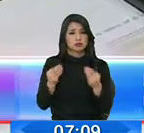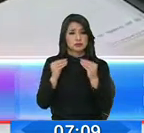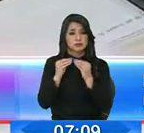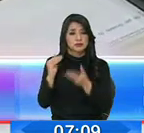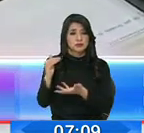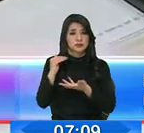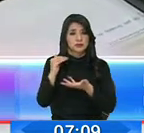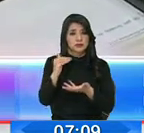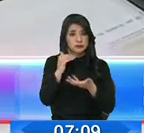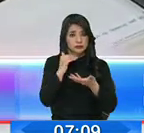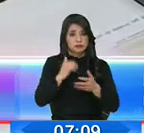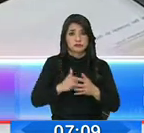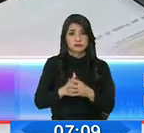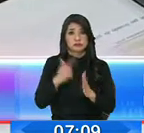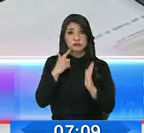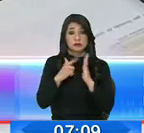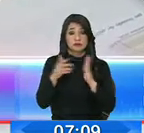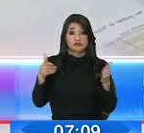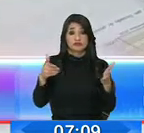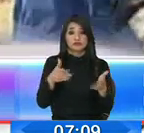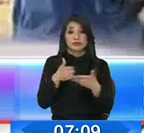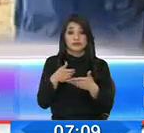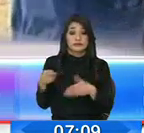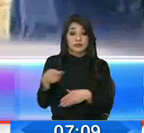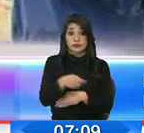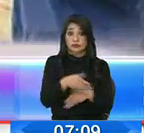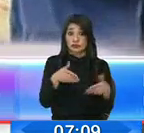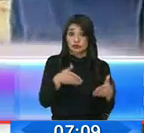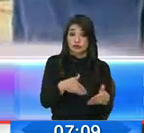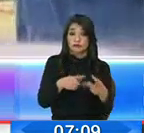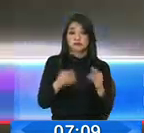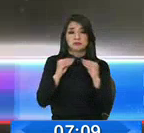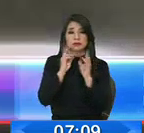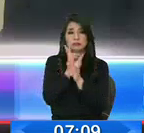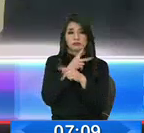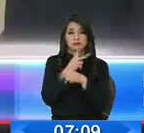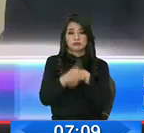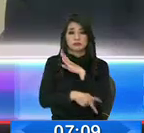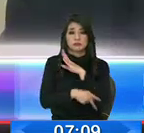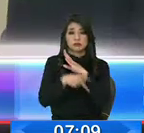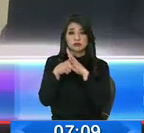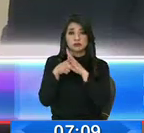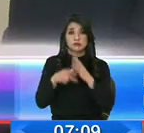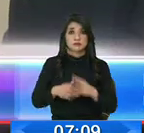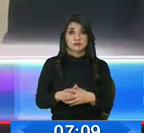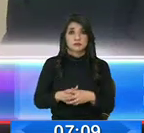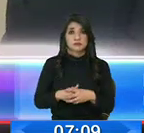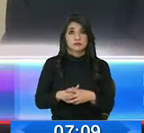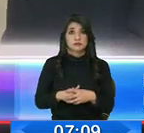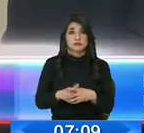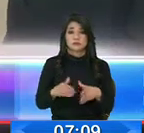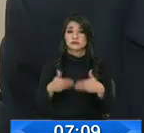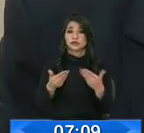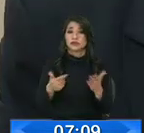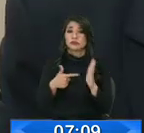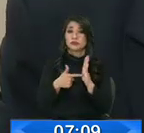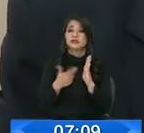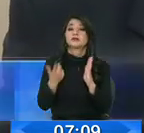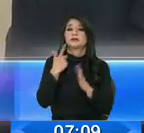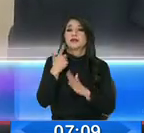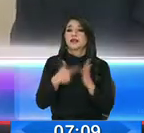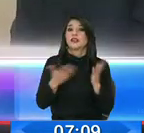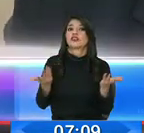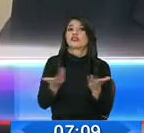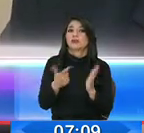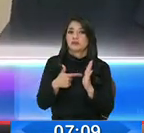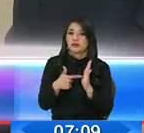Por ejemplo, la focalización de subsidios y más producción petrolera. Ya no tienen a qué ponernos impuestos.